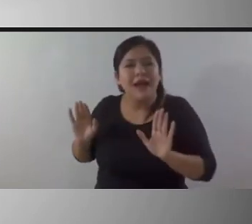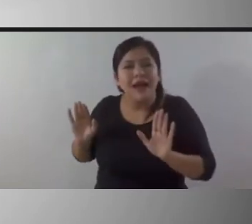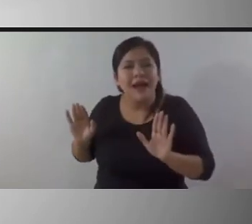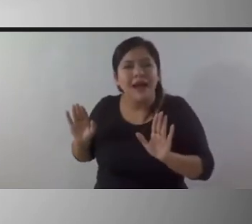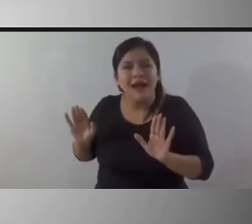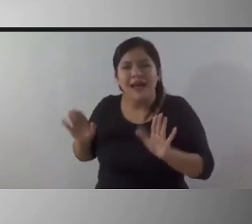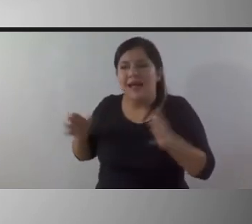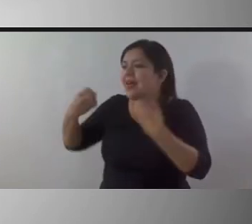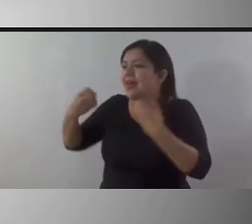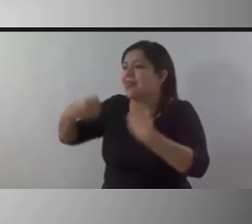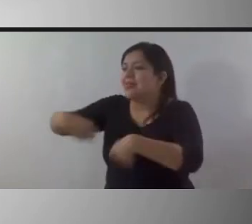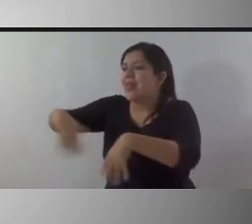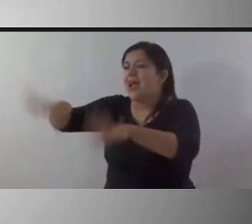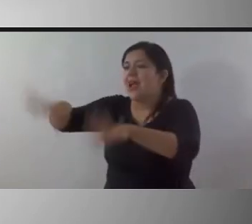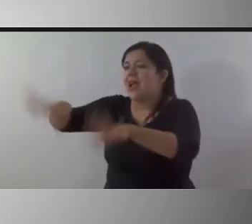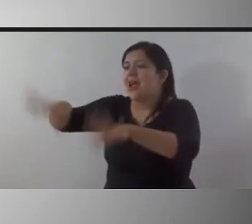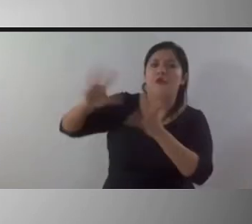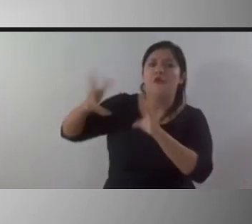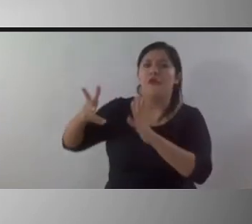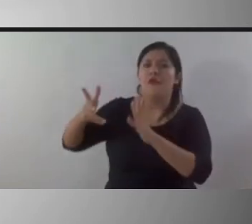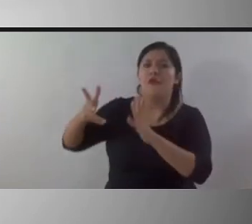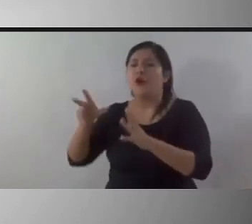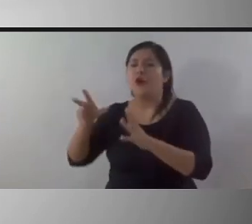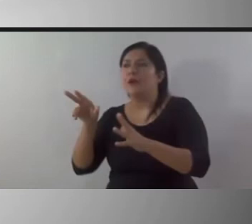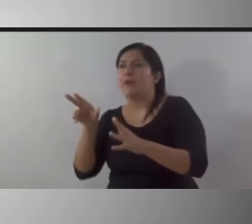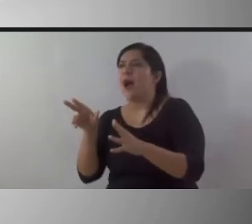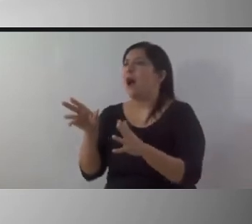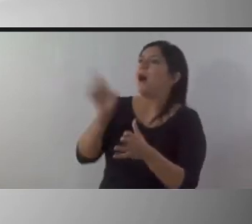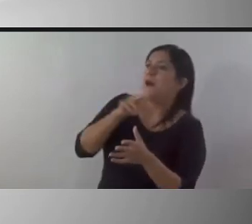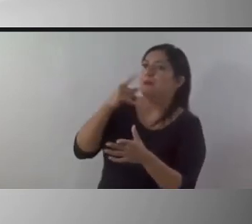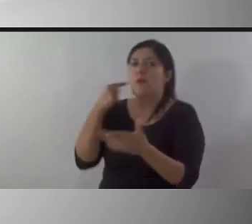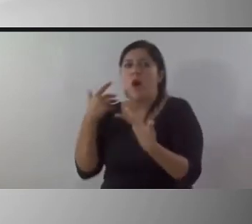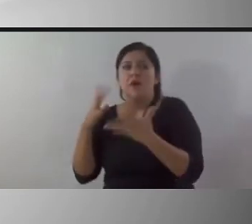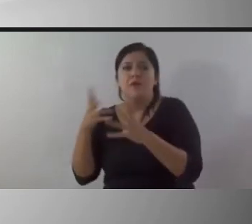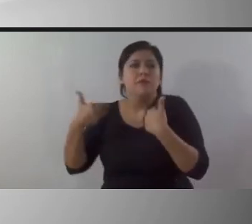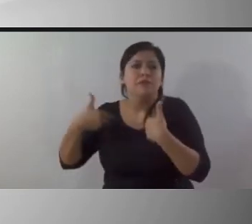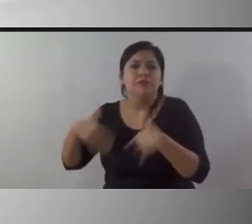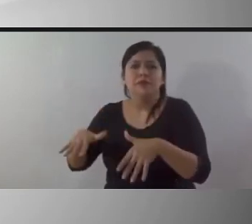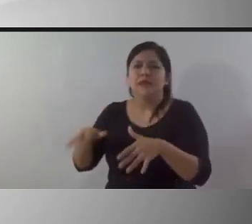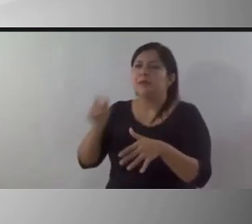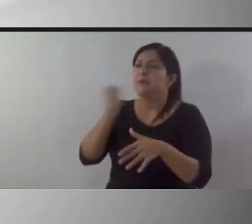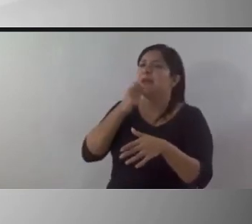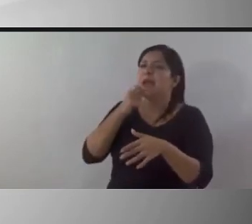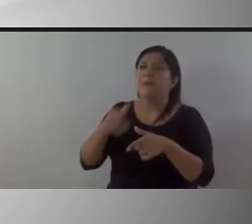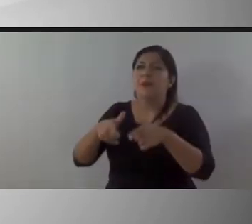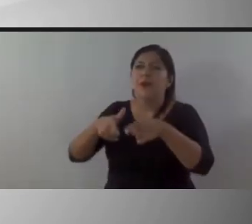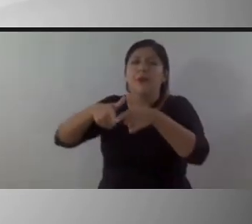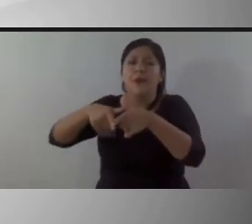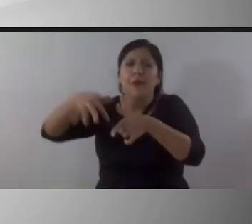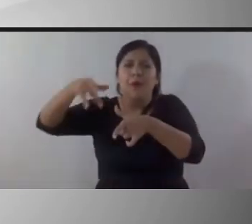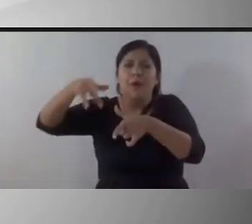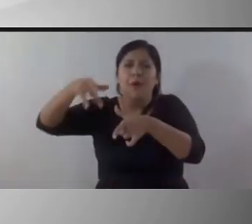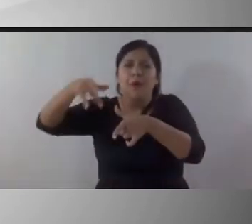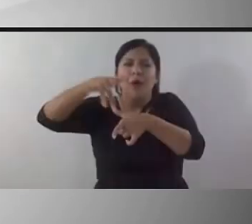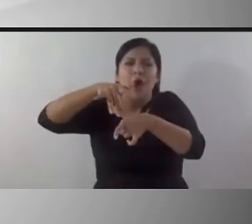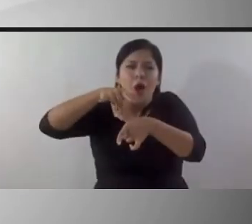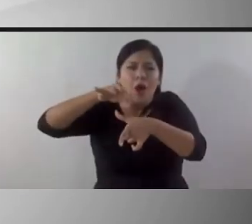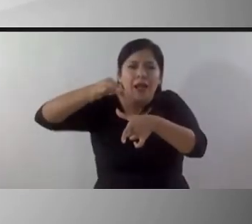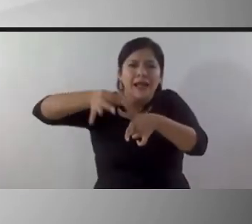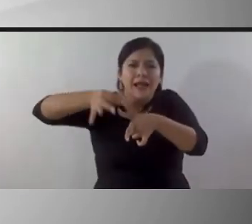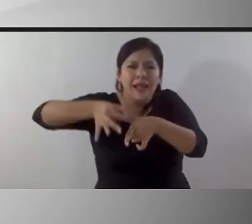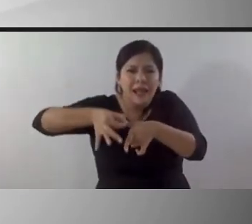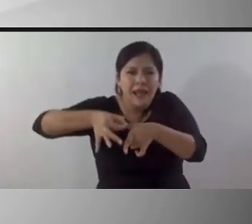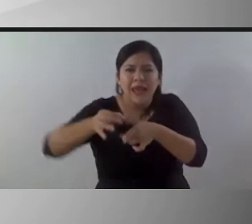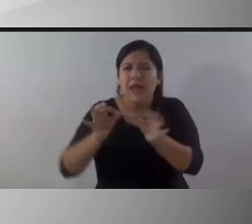ver con las variaciones corporales saludables, incluido, por ejemplo, el tamaño del clítoris o del